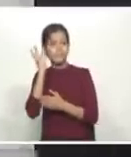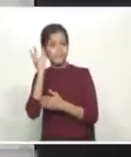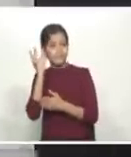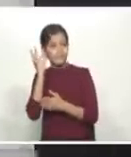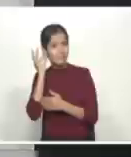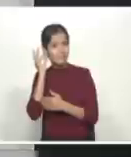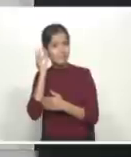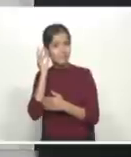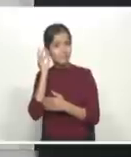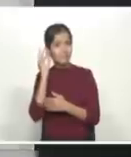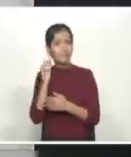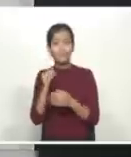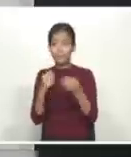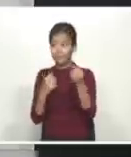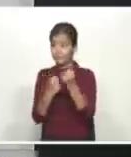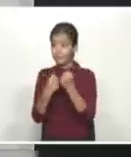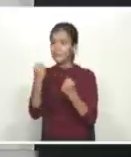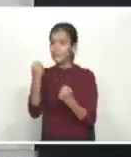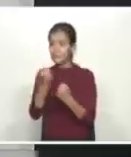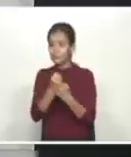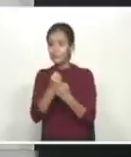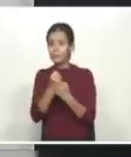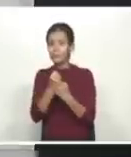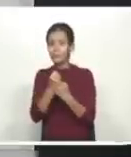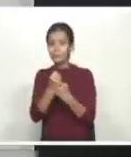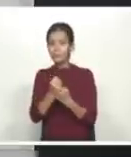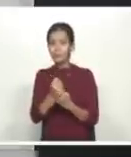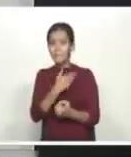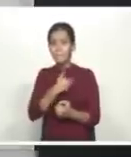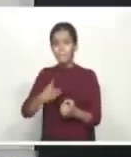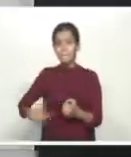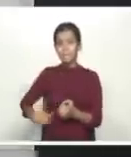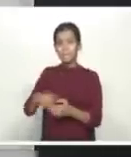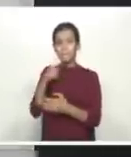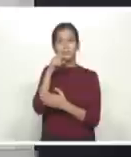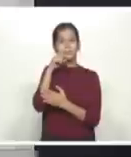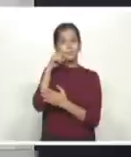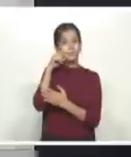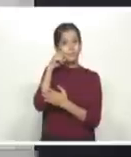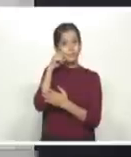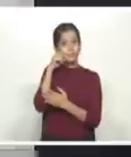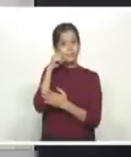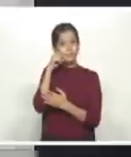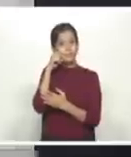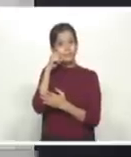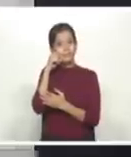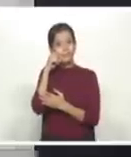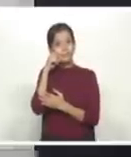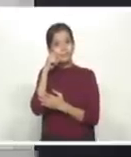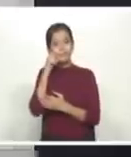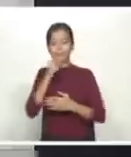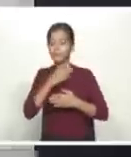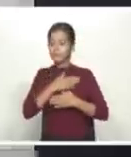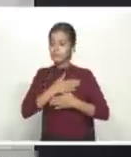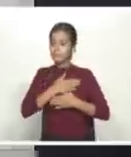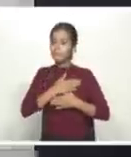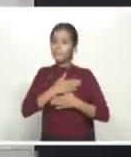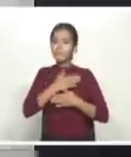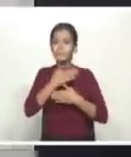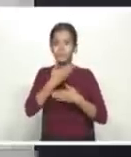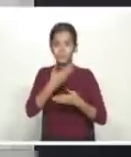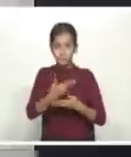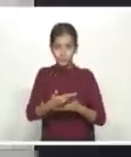una joya muy valiosa en la presidencia de la República, dispuesta a dar, cueste lo que